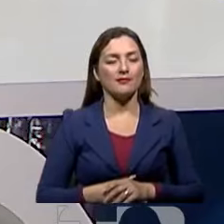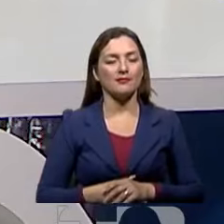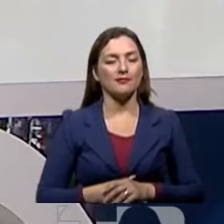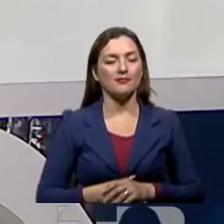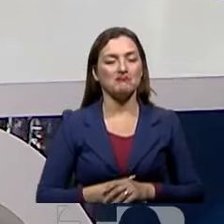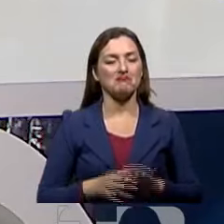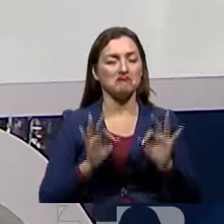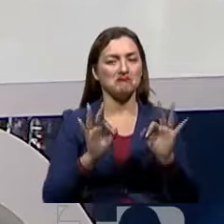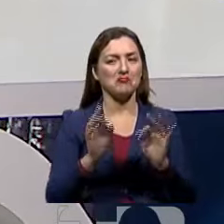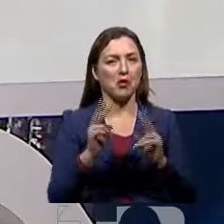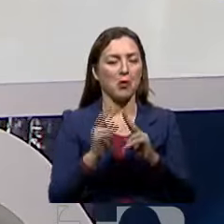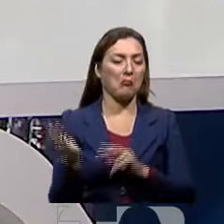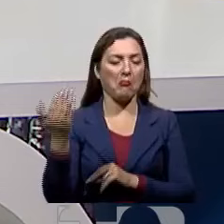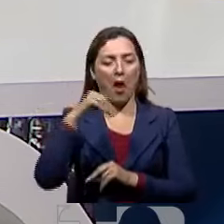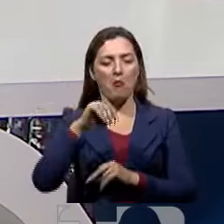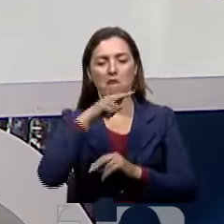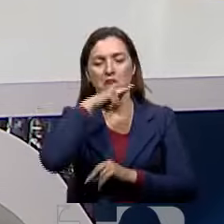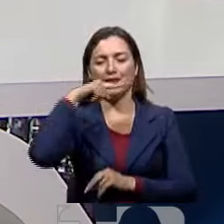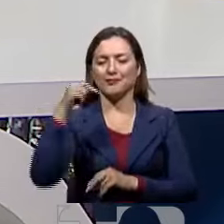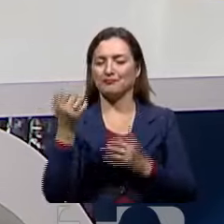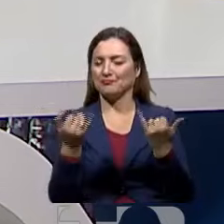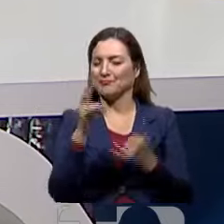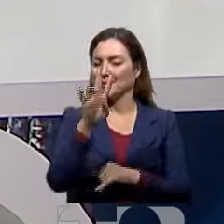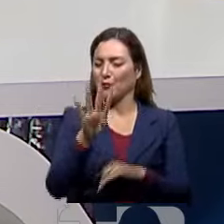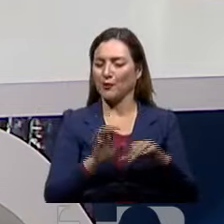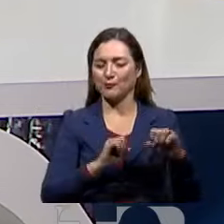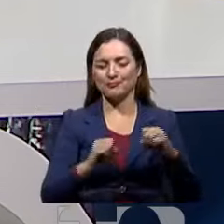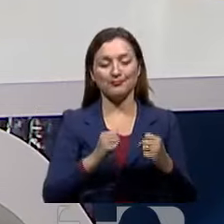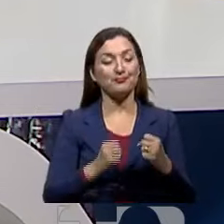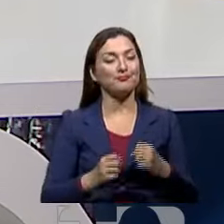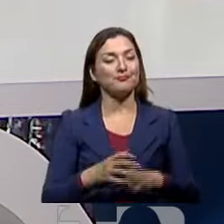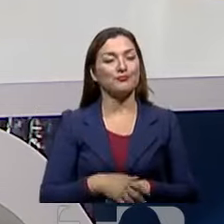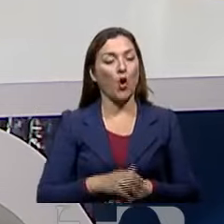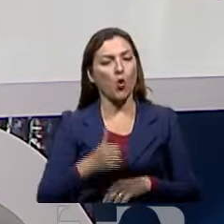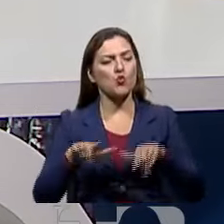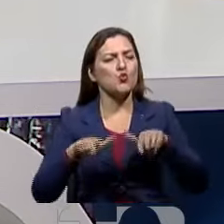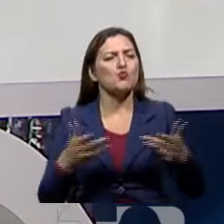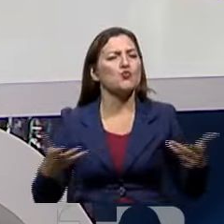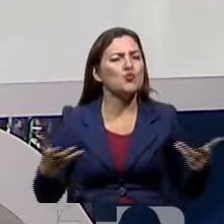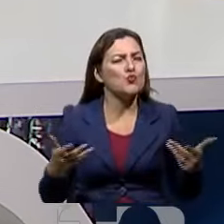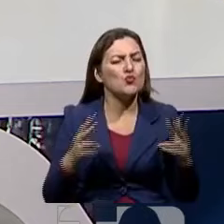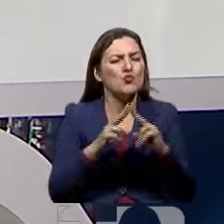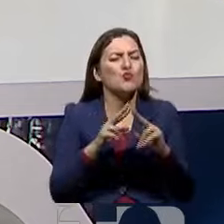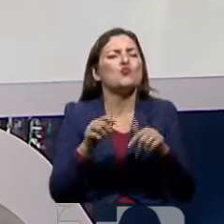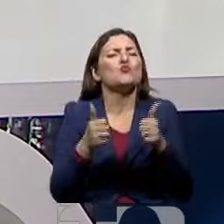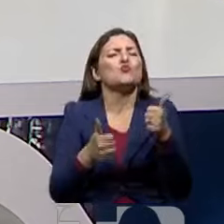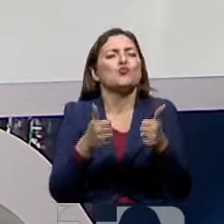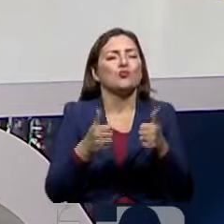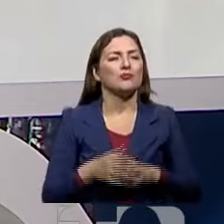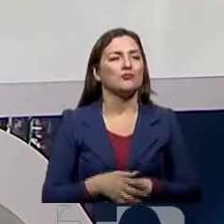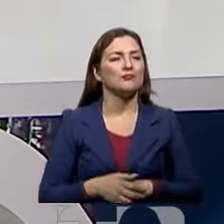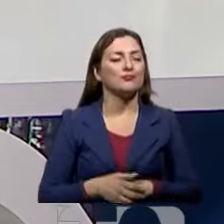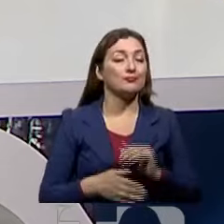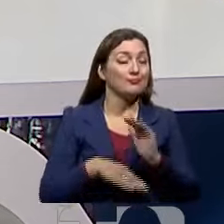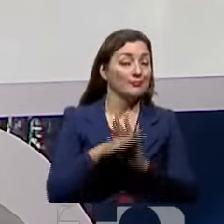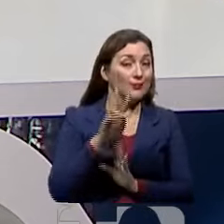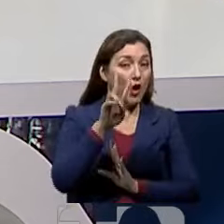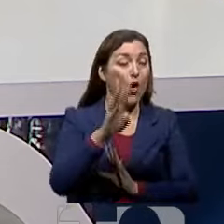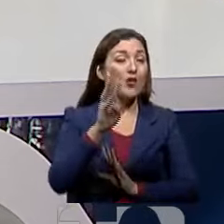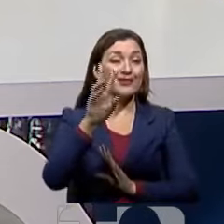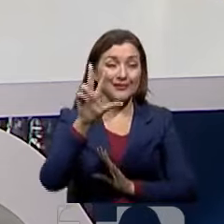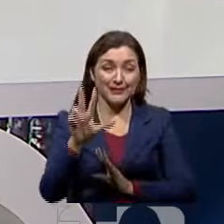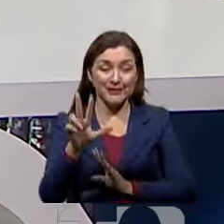Ideal entonces para conocerla en este feriado que ya se acerca. Y otro lugar que también podrían conocer es que, y tiene más de